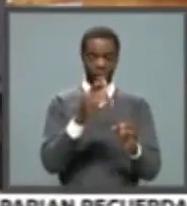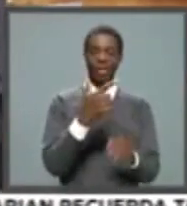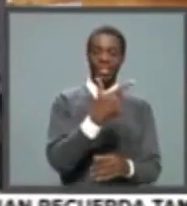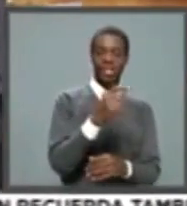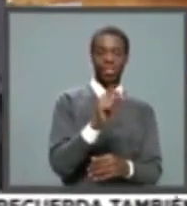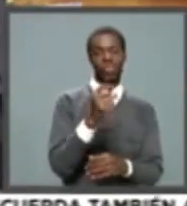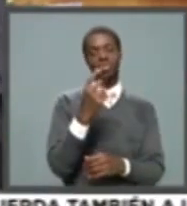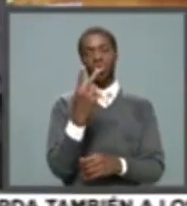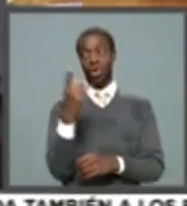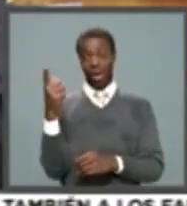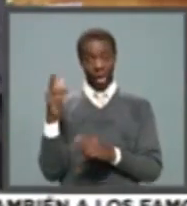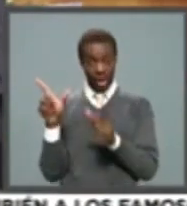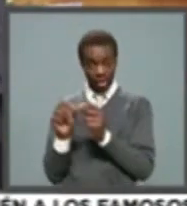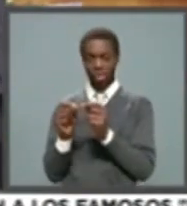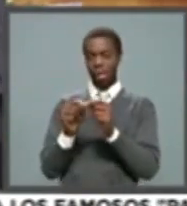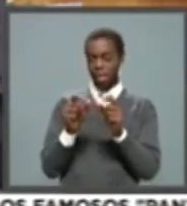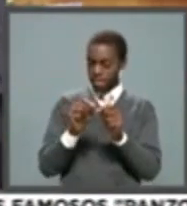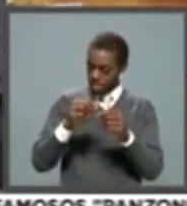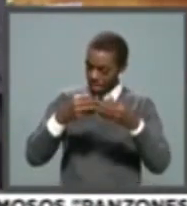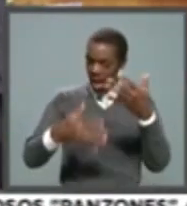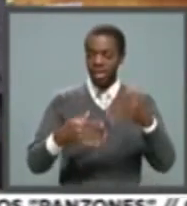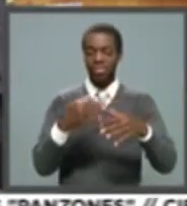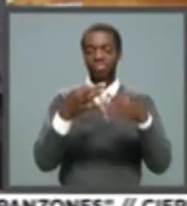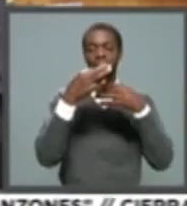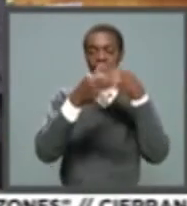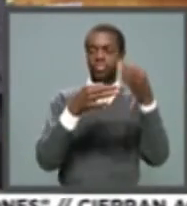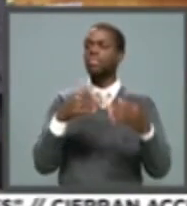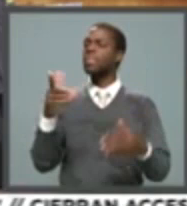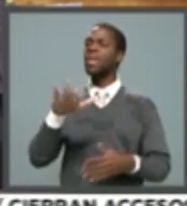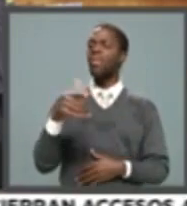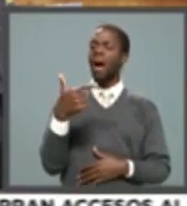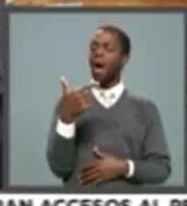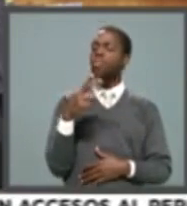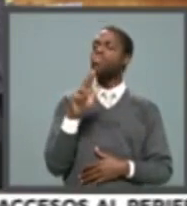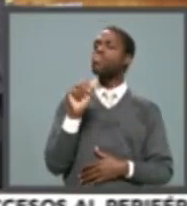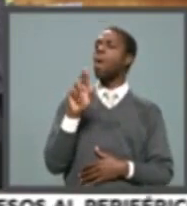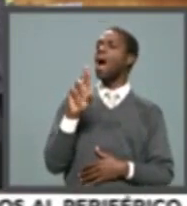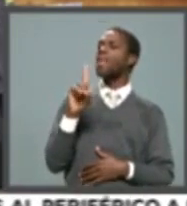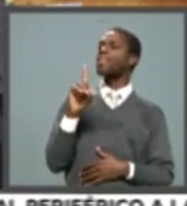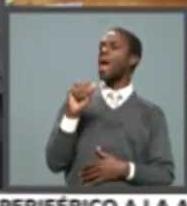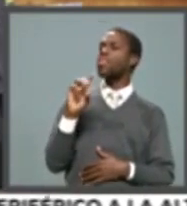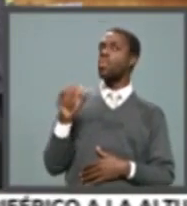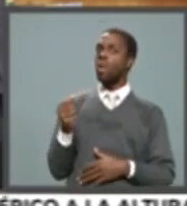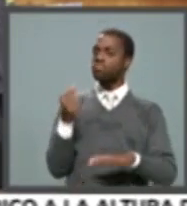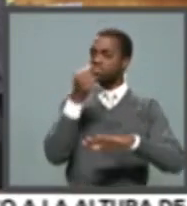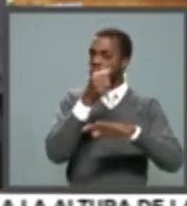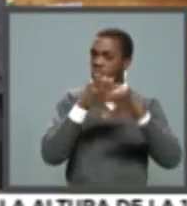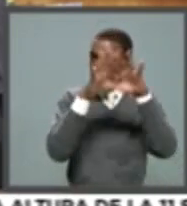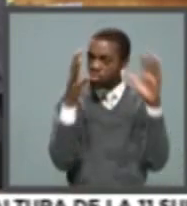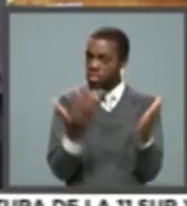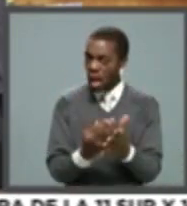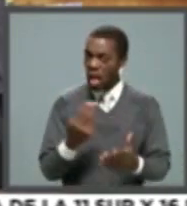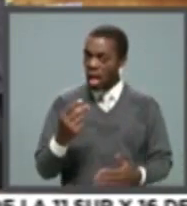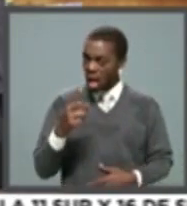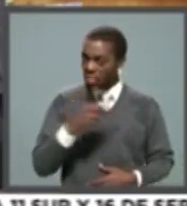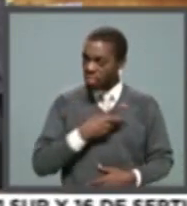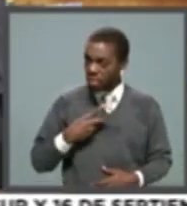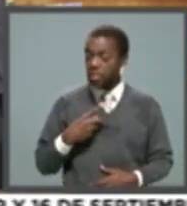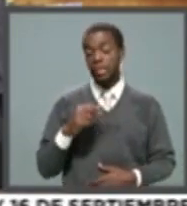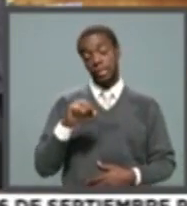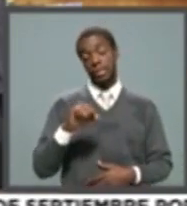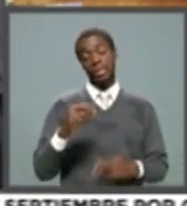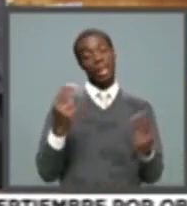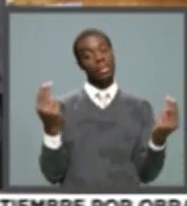más. Oye, ¿Guardado llega al Mundial? Sí, sí, por necesidad, básicamente, porque es como